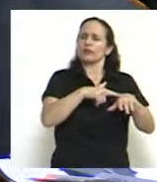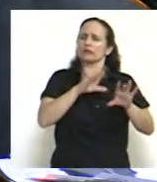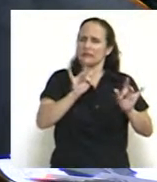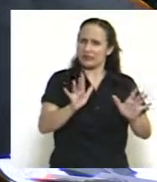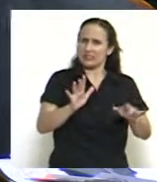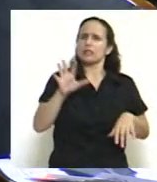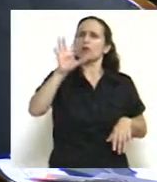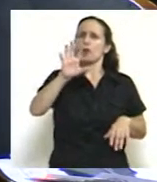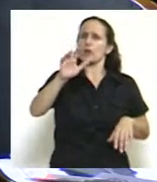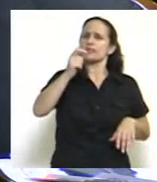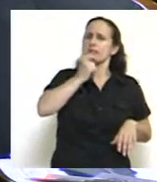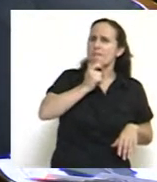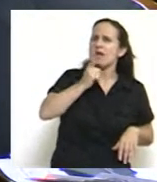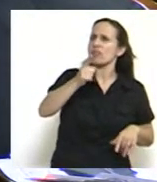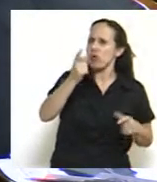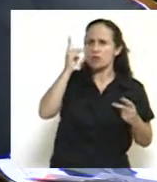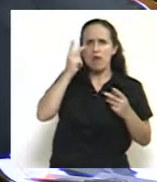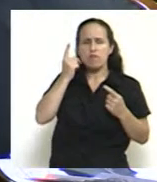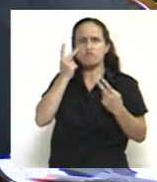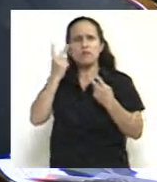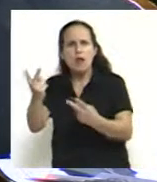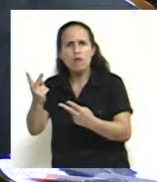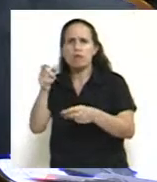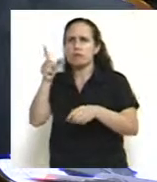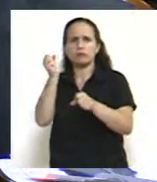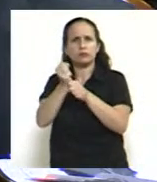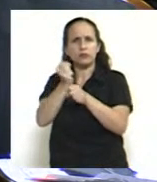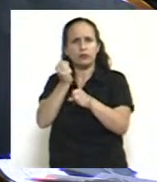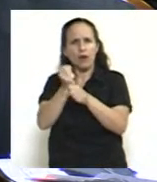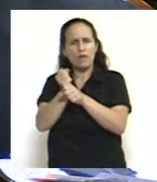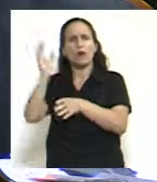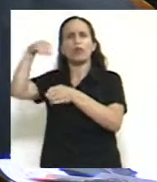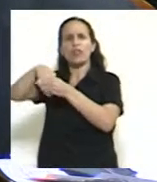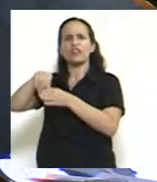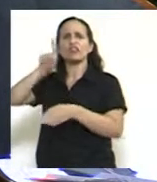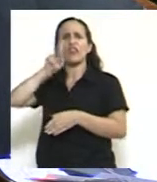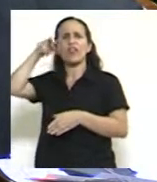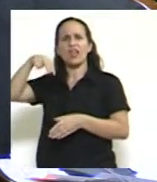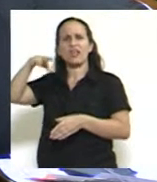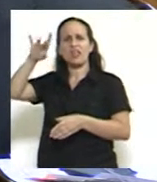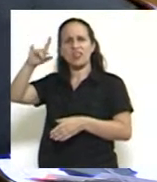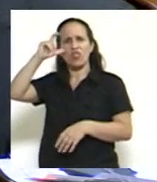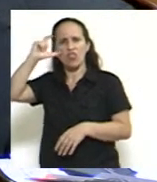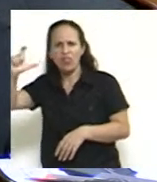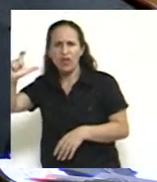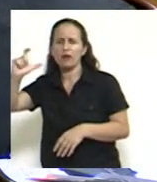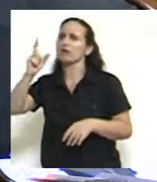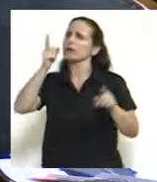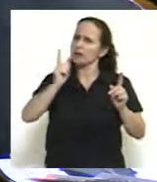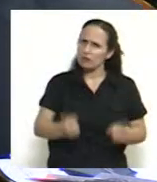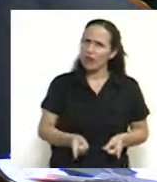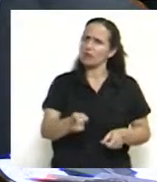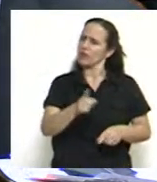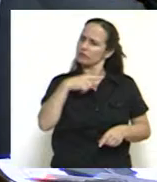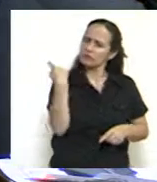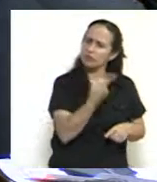Mendoza, por su trabajo destacado en el INDEC y además se ha ganado también el respeto